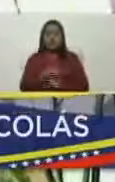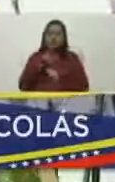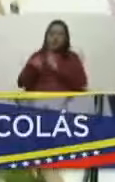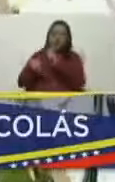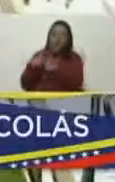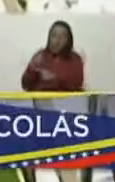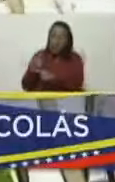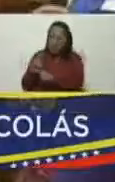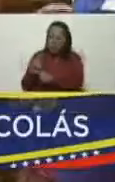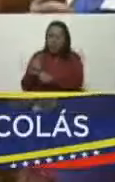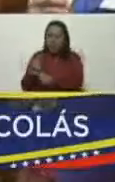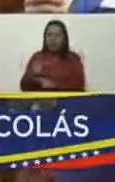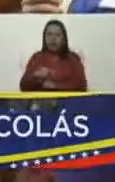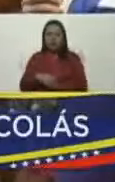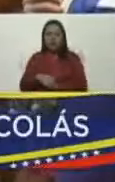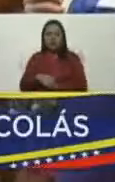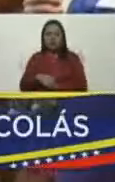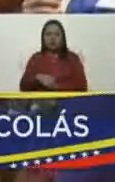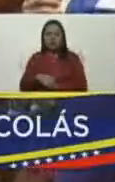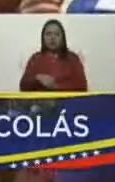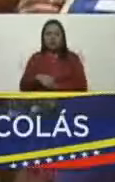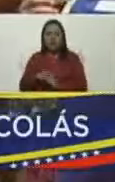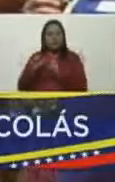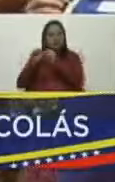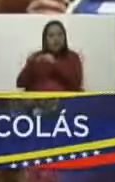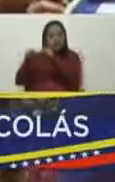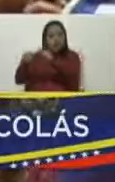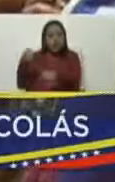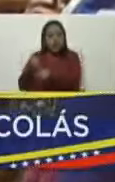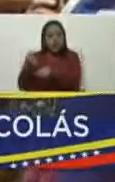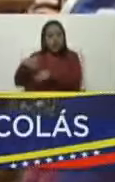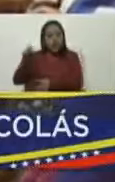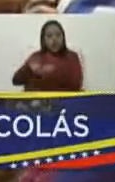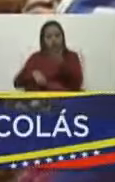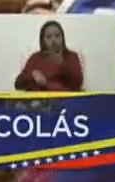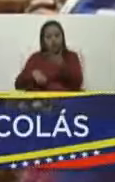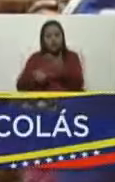de eso, seguimos trabajando bajo contrato como dato.